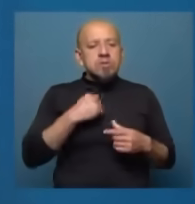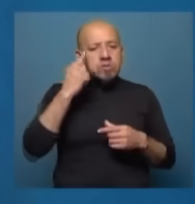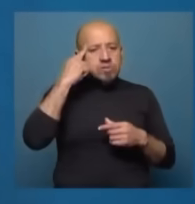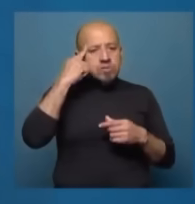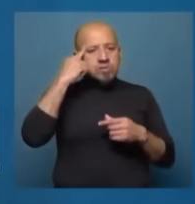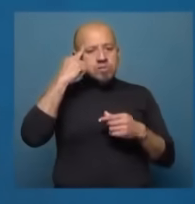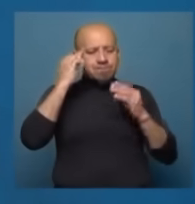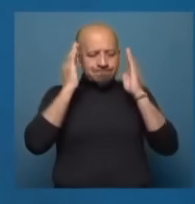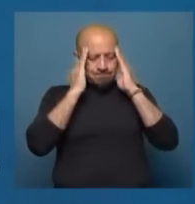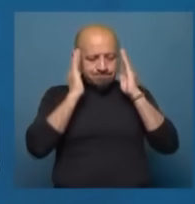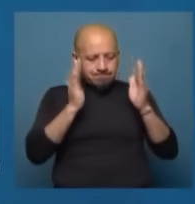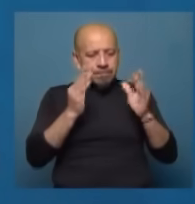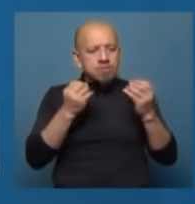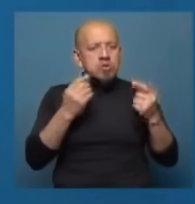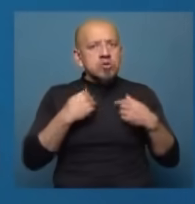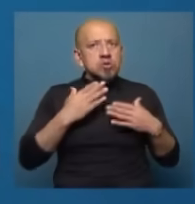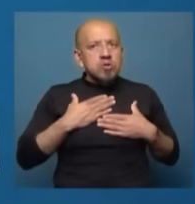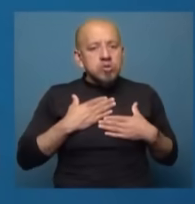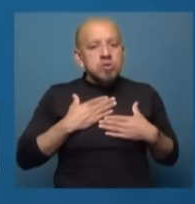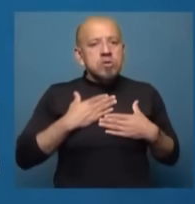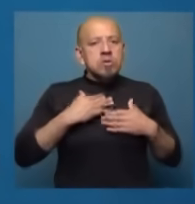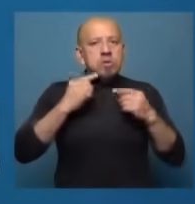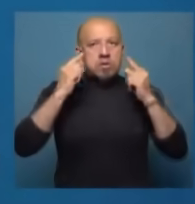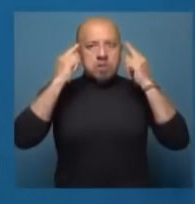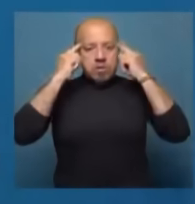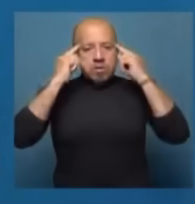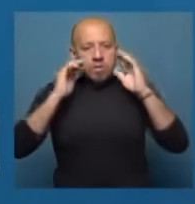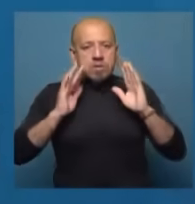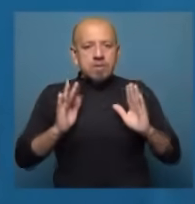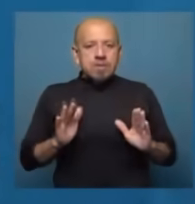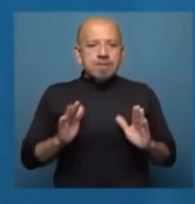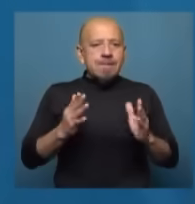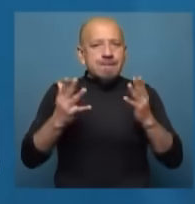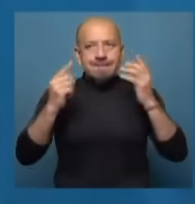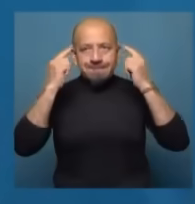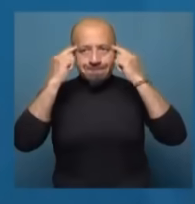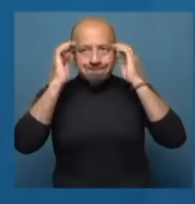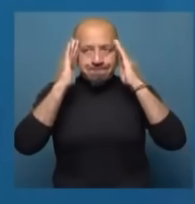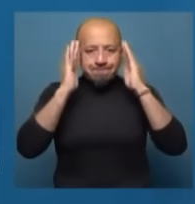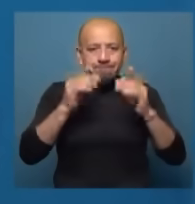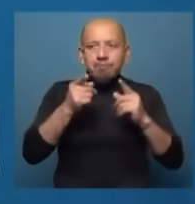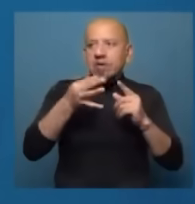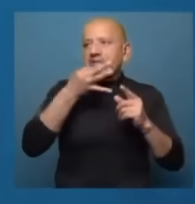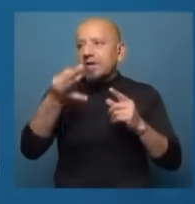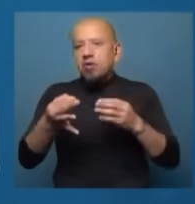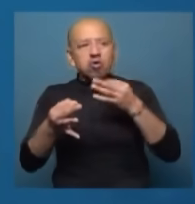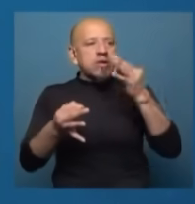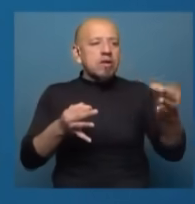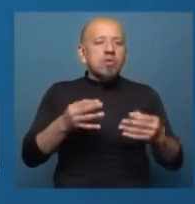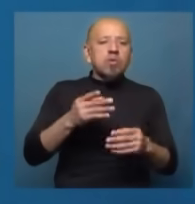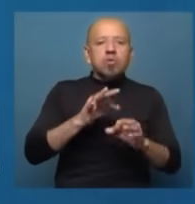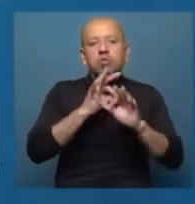en eso Porque si yo estoy tratando de que no no quede destruida por una declaración por